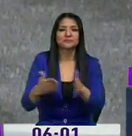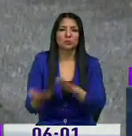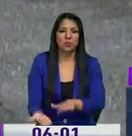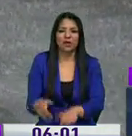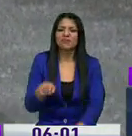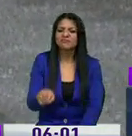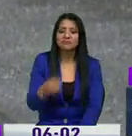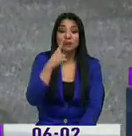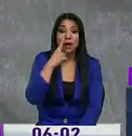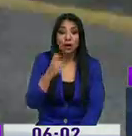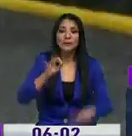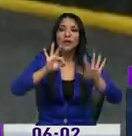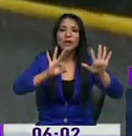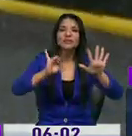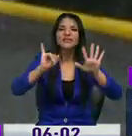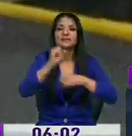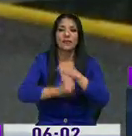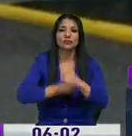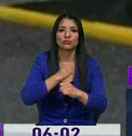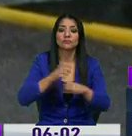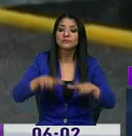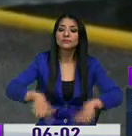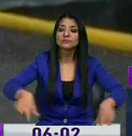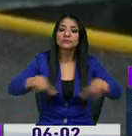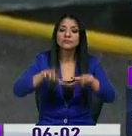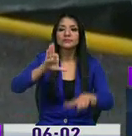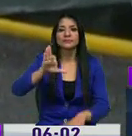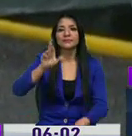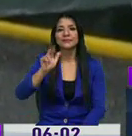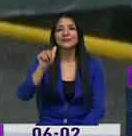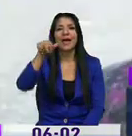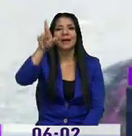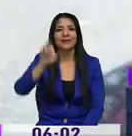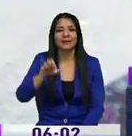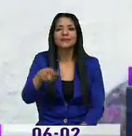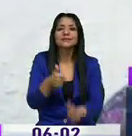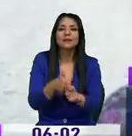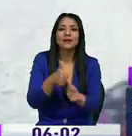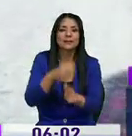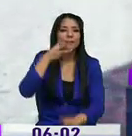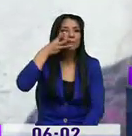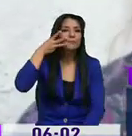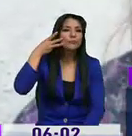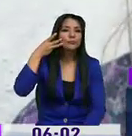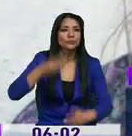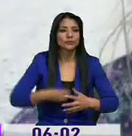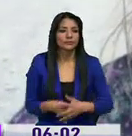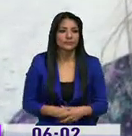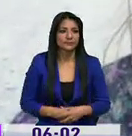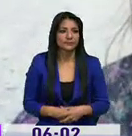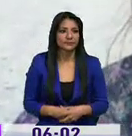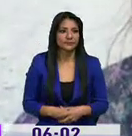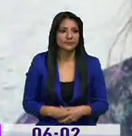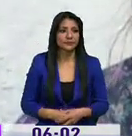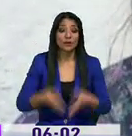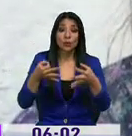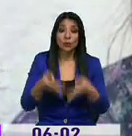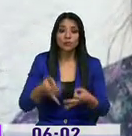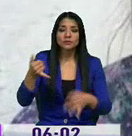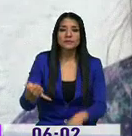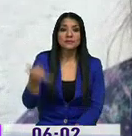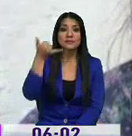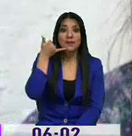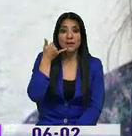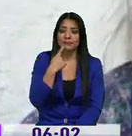persona de 86 años de edad en el sector de tarqui cerca de puyo se tomó conocimiento por una llamada sobre